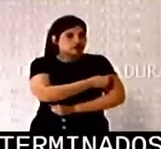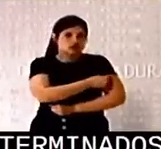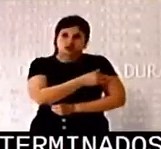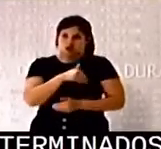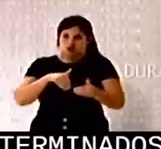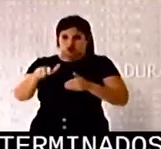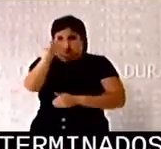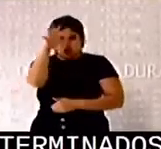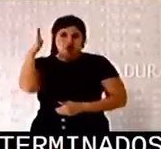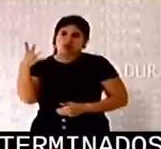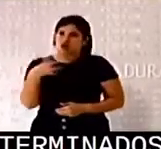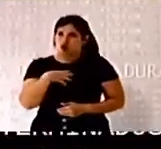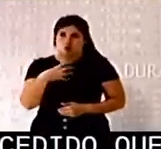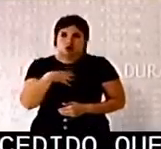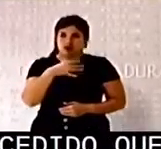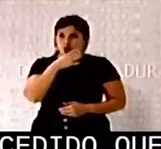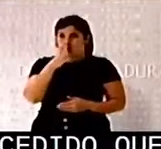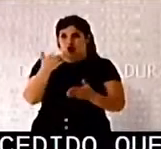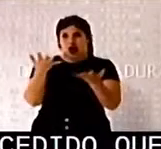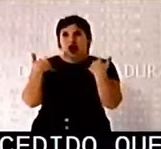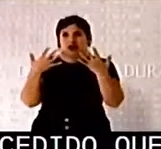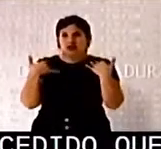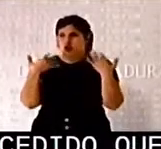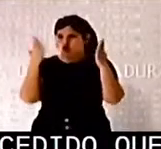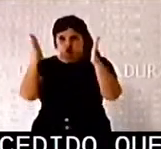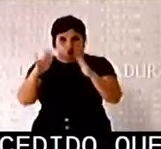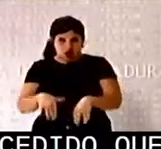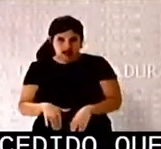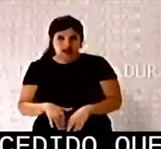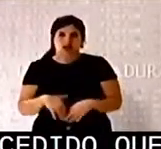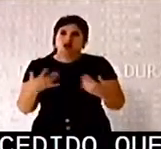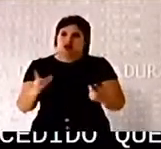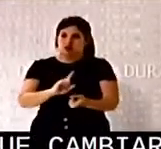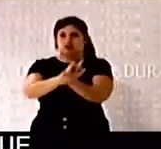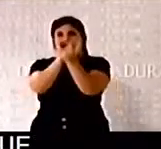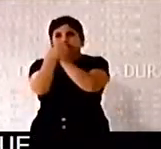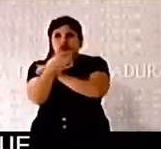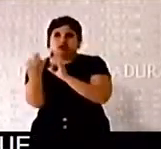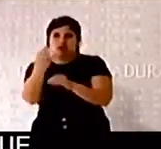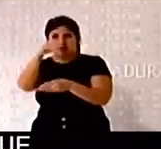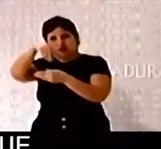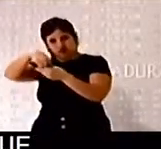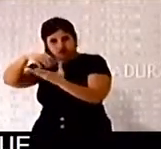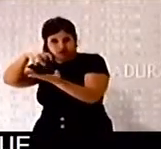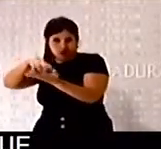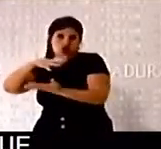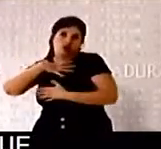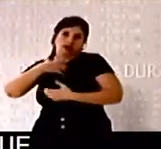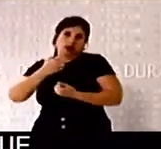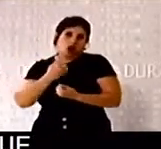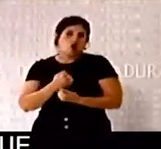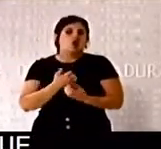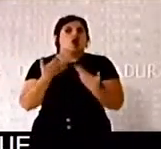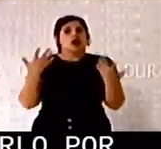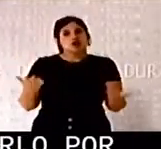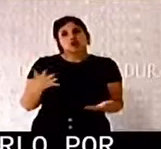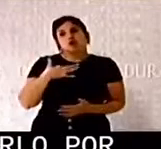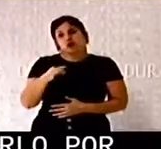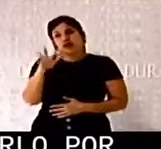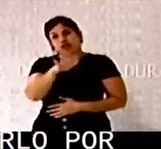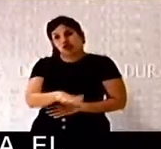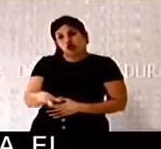cooperativas que nos lo han cedido, que no están climatizados y que tendremos que cambiarlos por centros de salud, ¿no? Por lo tanto, podrá variar el